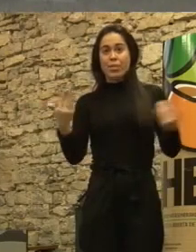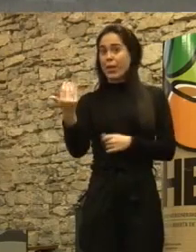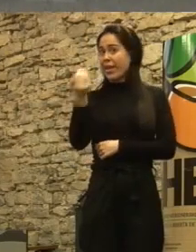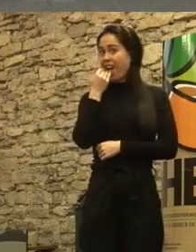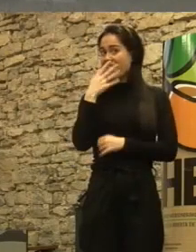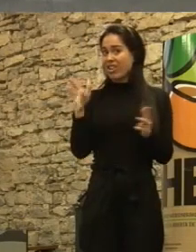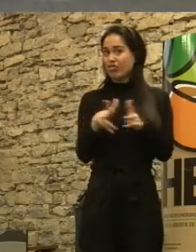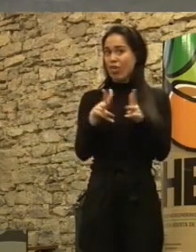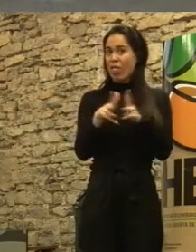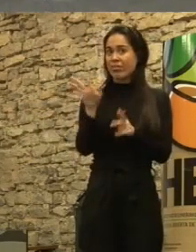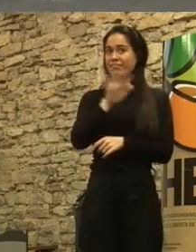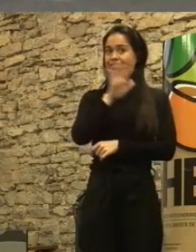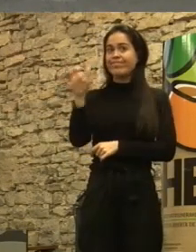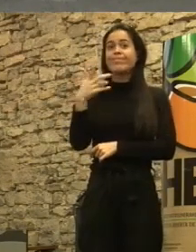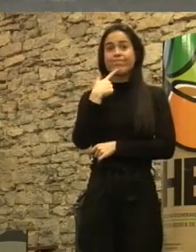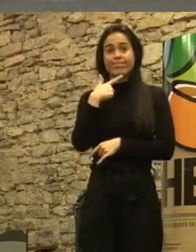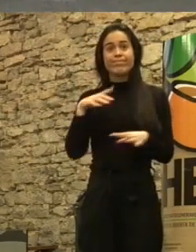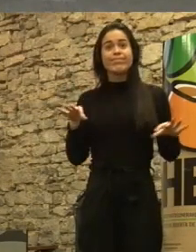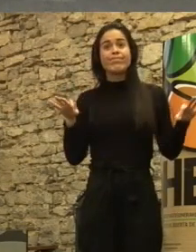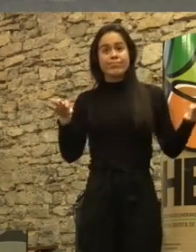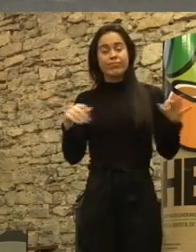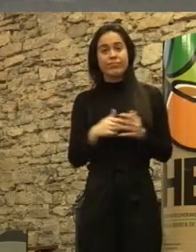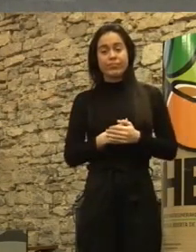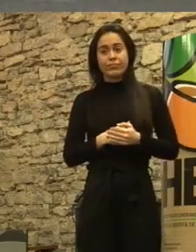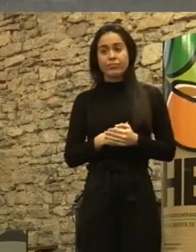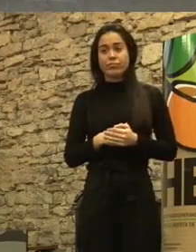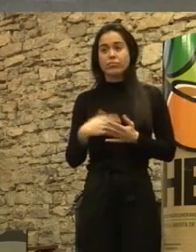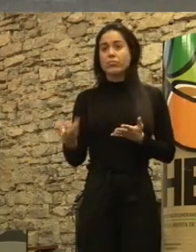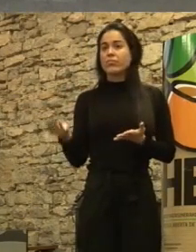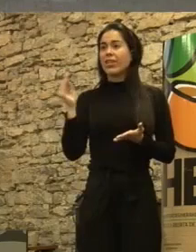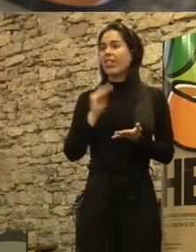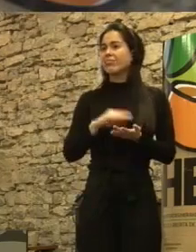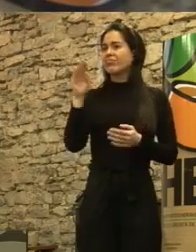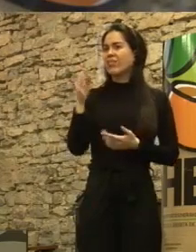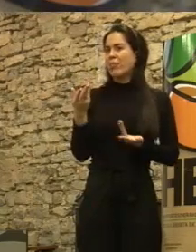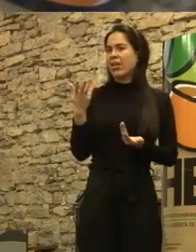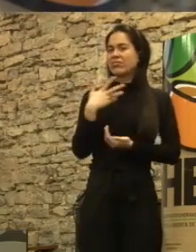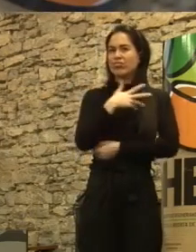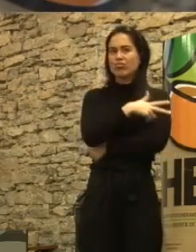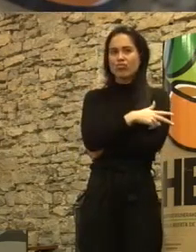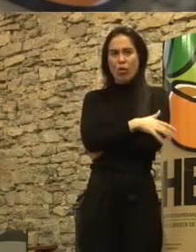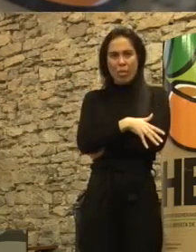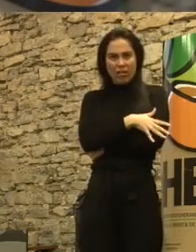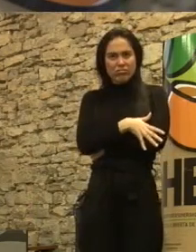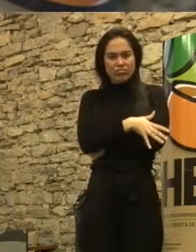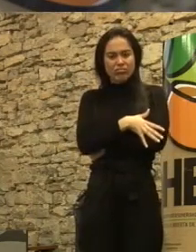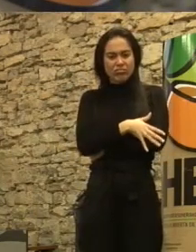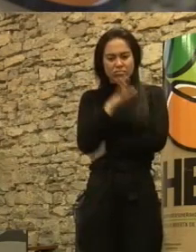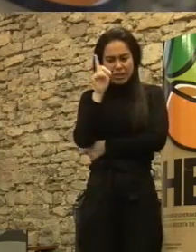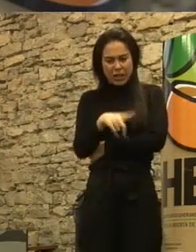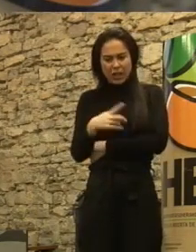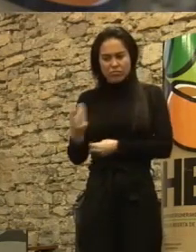Europea era, efectivamente, lo que se debía aplicar, porque, además, el Gobierno español está también, de alguna manera,